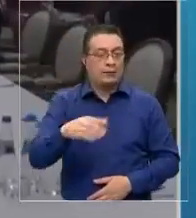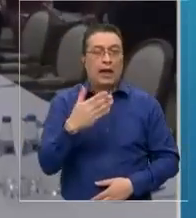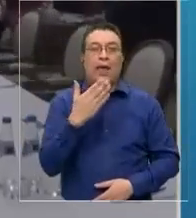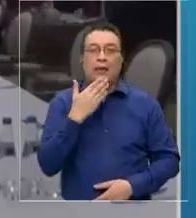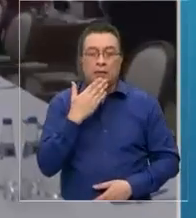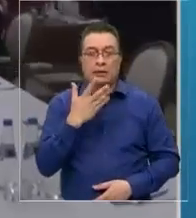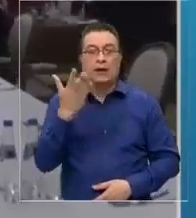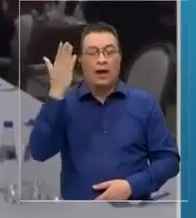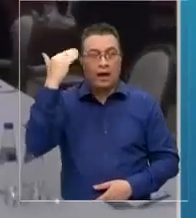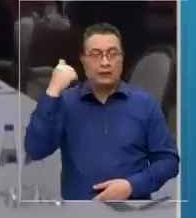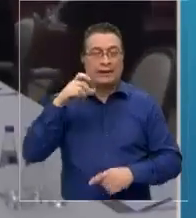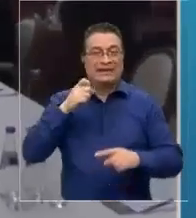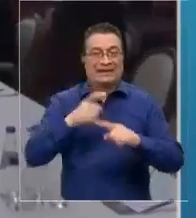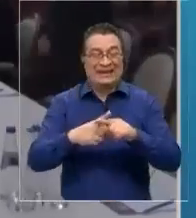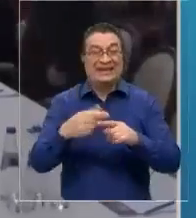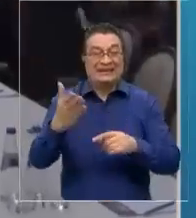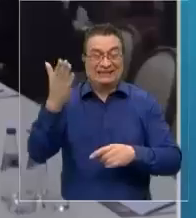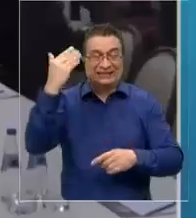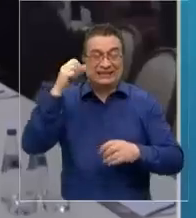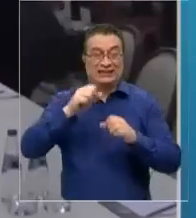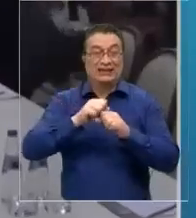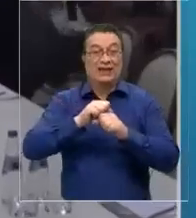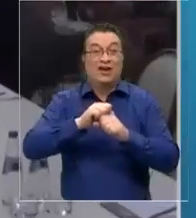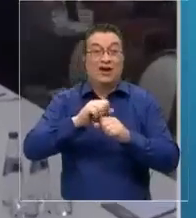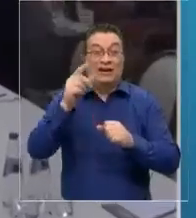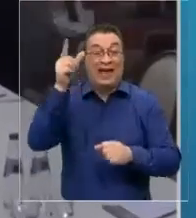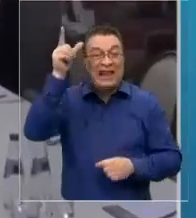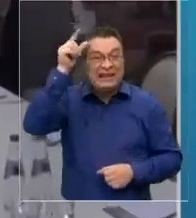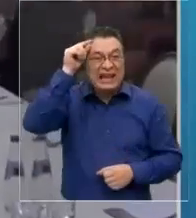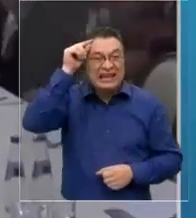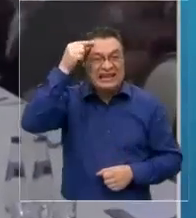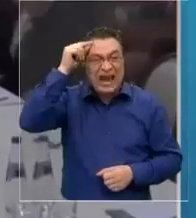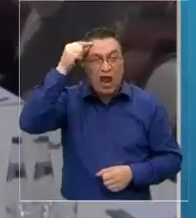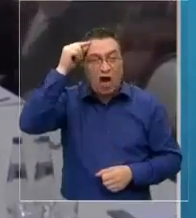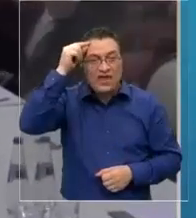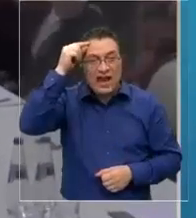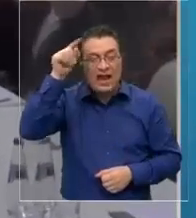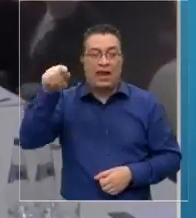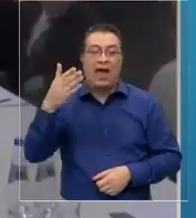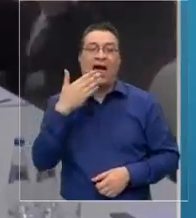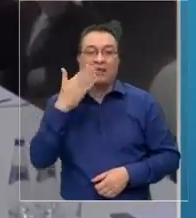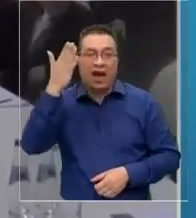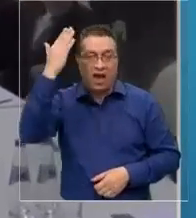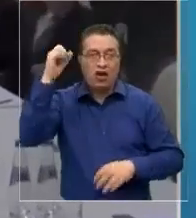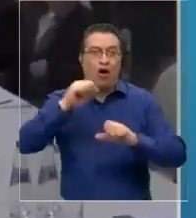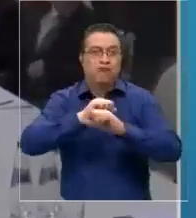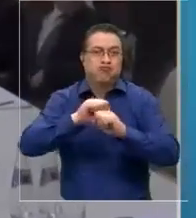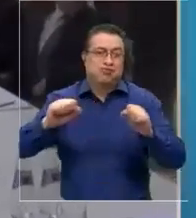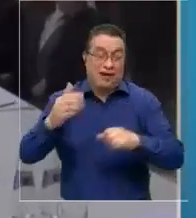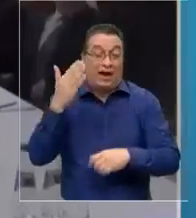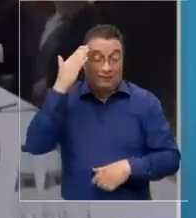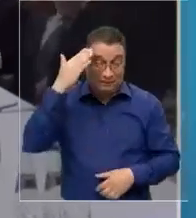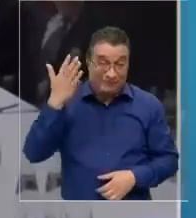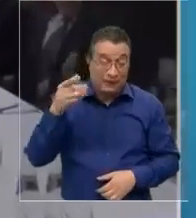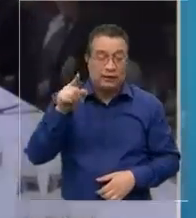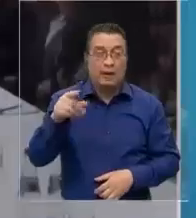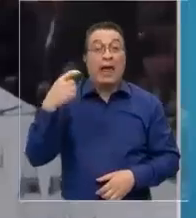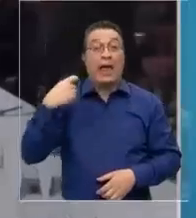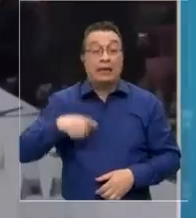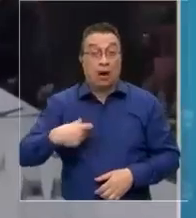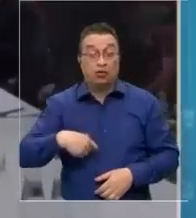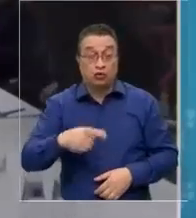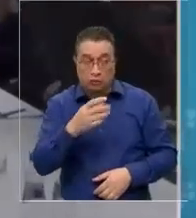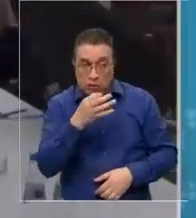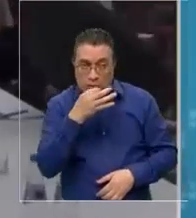con la ex planta nuclear de Chernobyl. Y también, Maca, los reportes de inteligencia, especialmente de Estados Unidos, que hablan